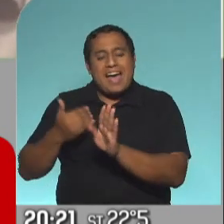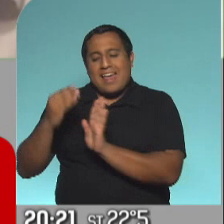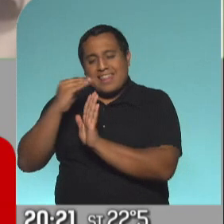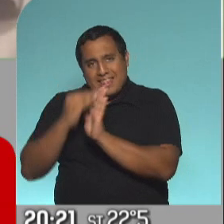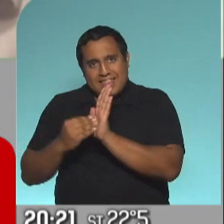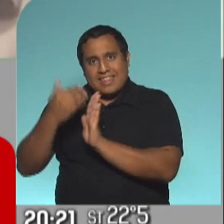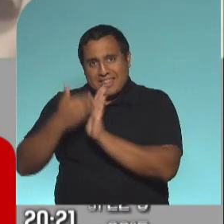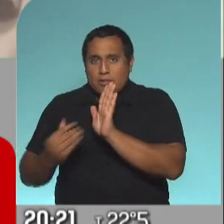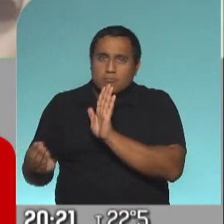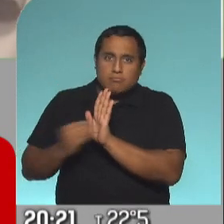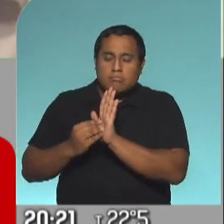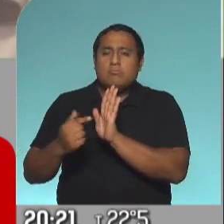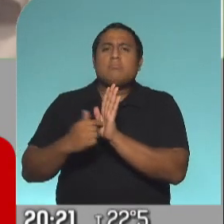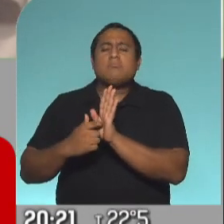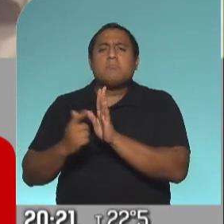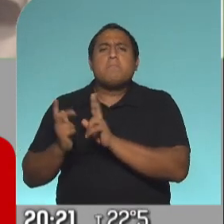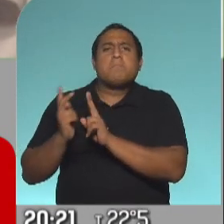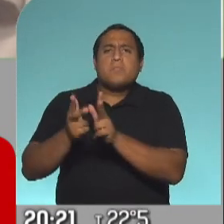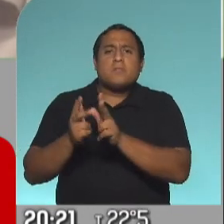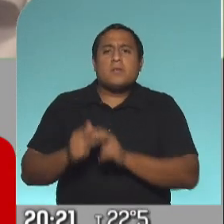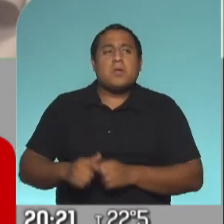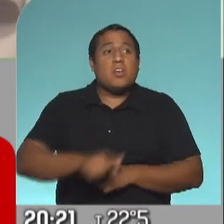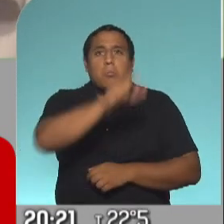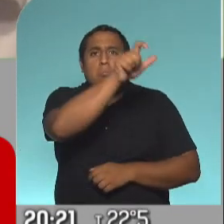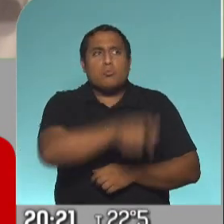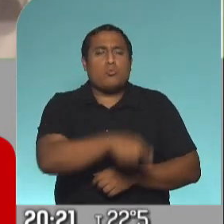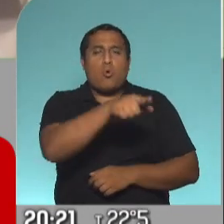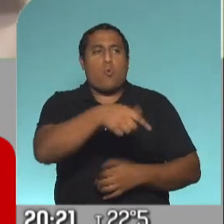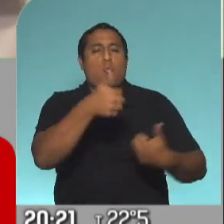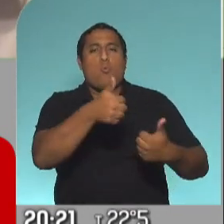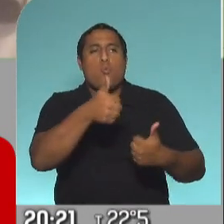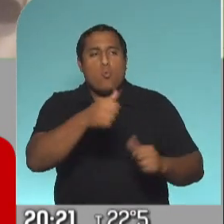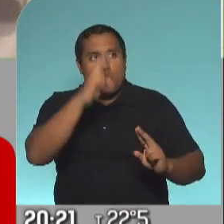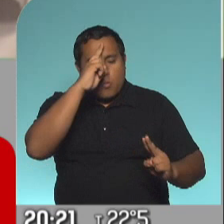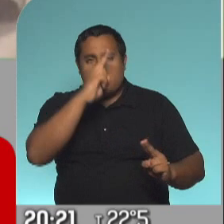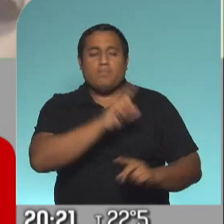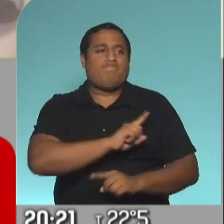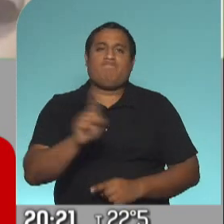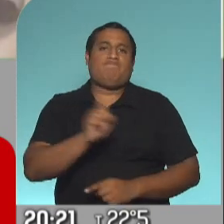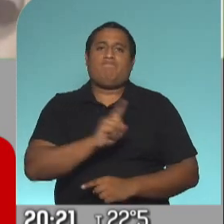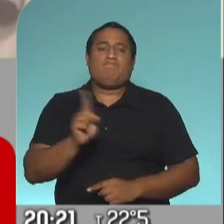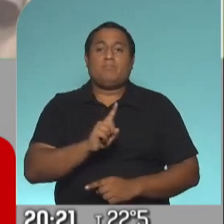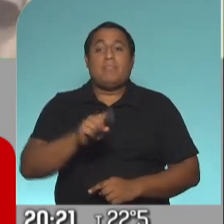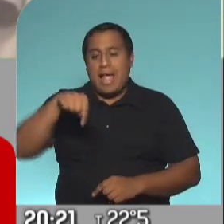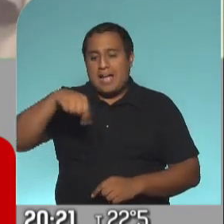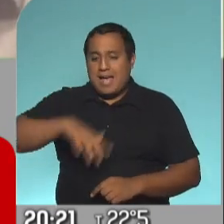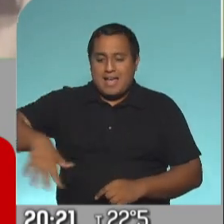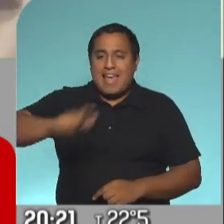que nosotros habíamos declarado persona no grata al señor Carlos Menem en la ciudad de Río